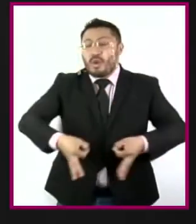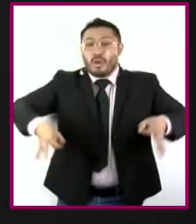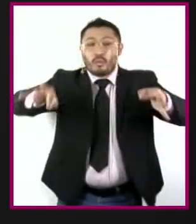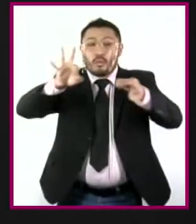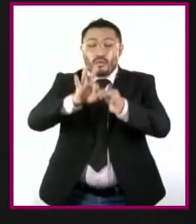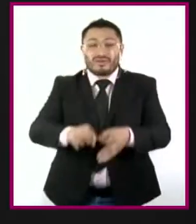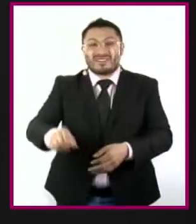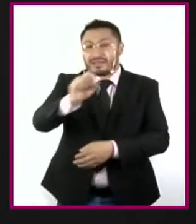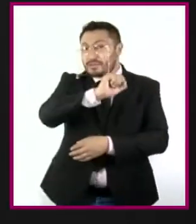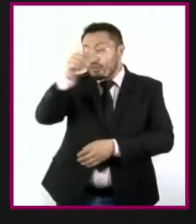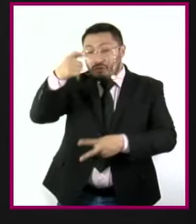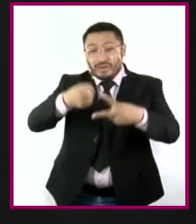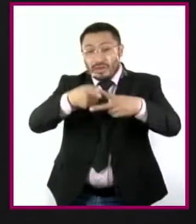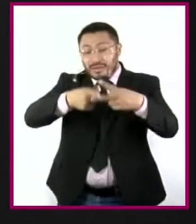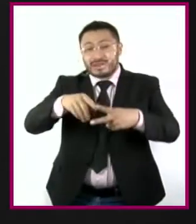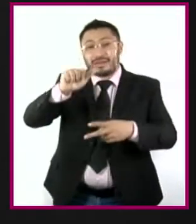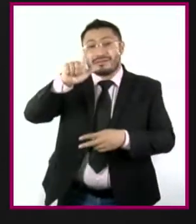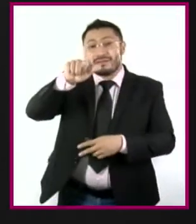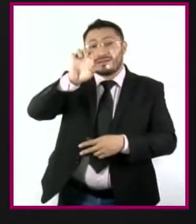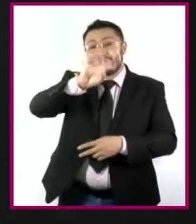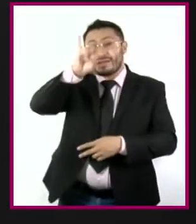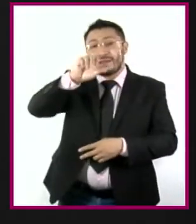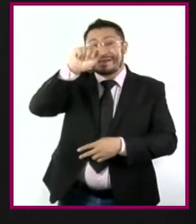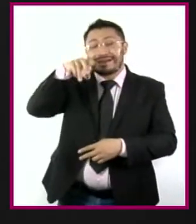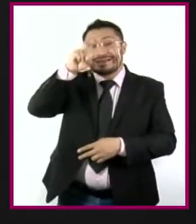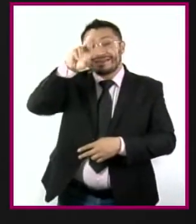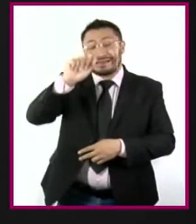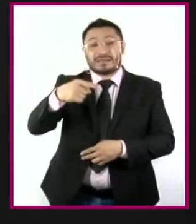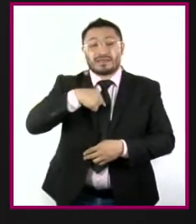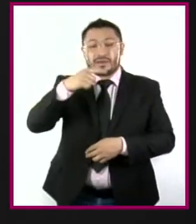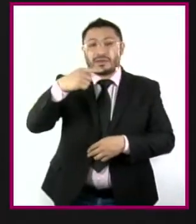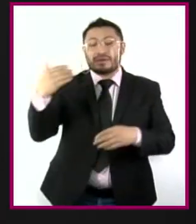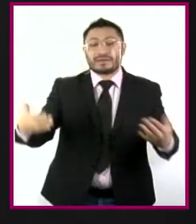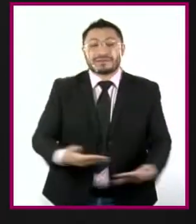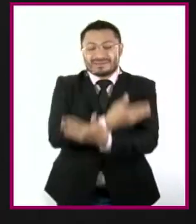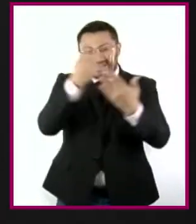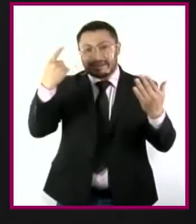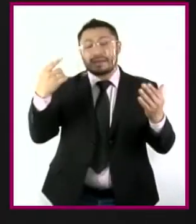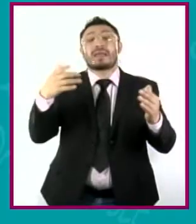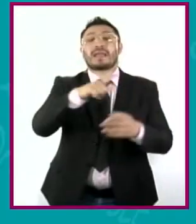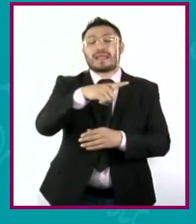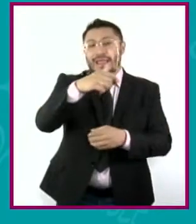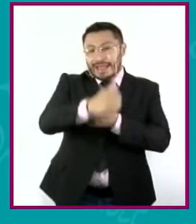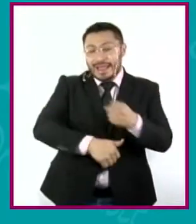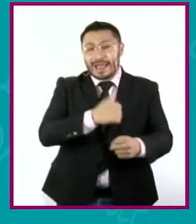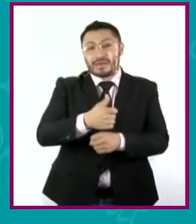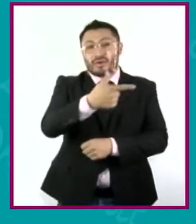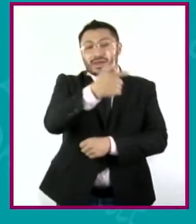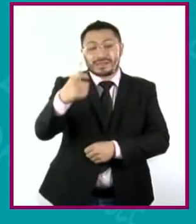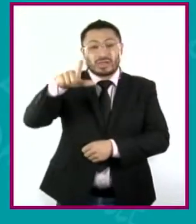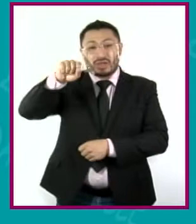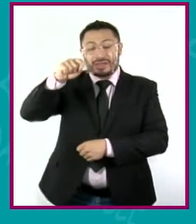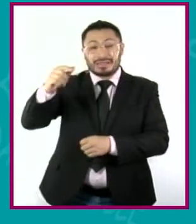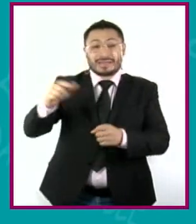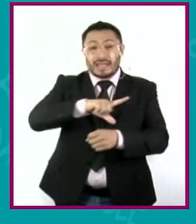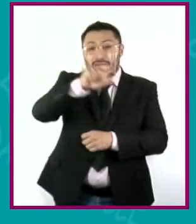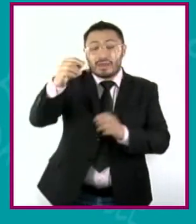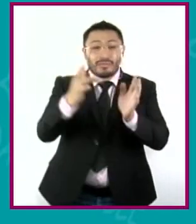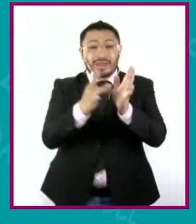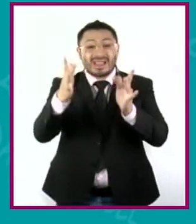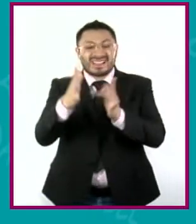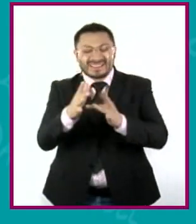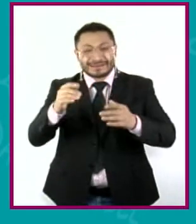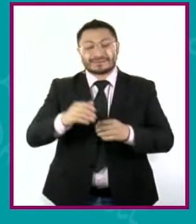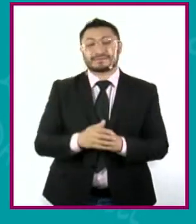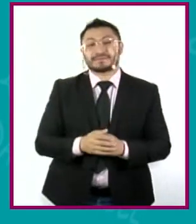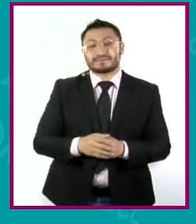matemática de Alejandría. Nací por allá del año 770 después de Cristo en Alejandría. Con grandes esfuerzos